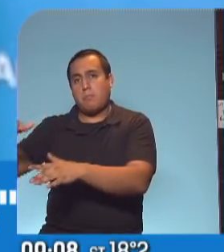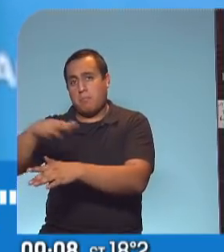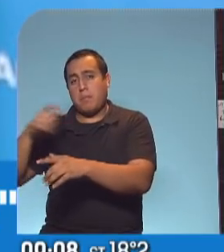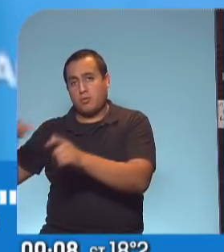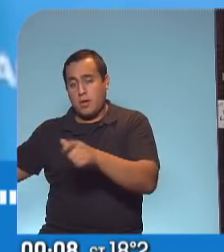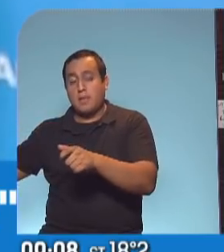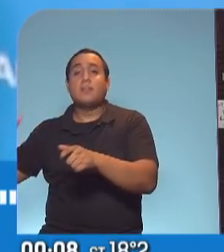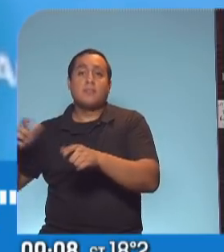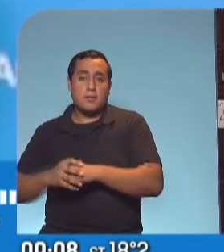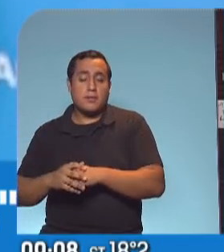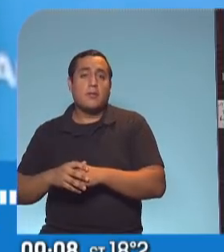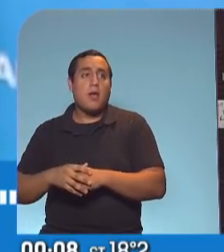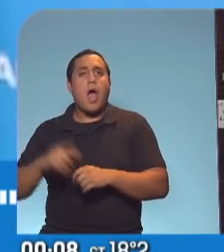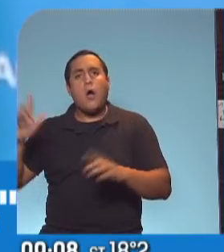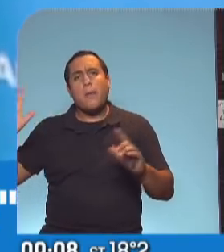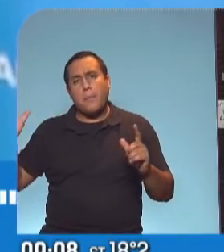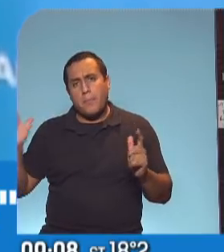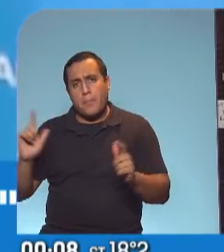se encuentra actualmente en